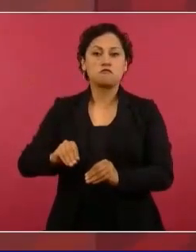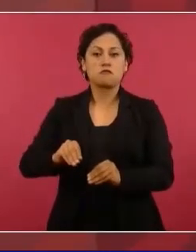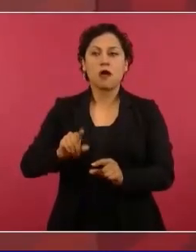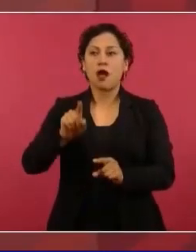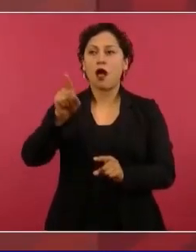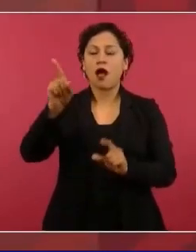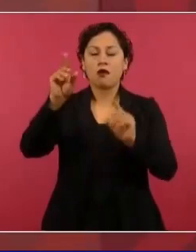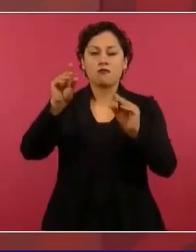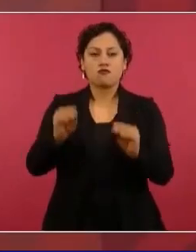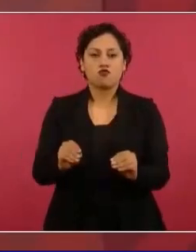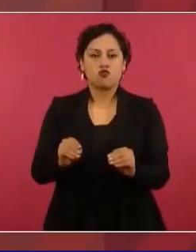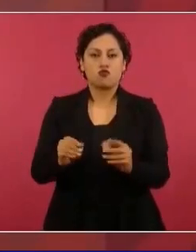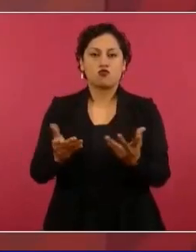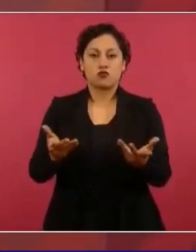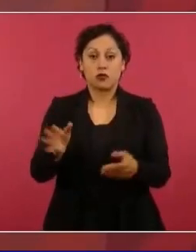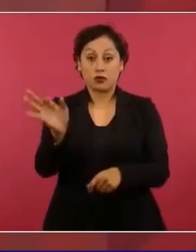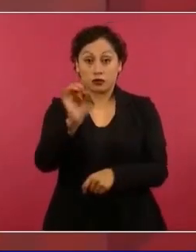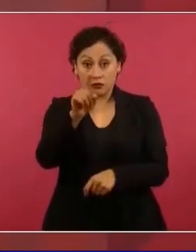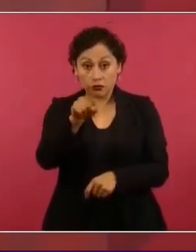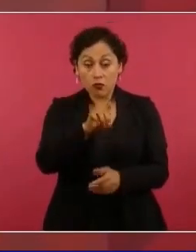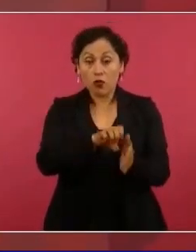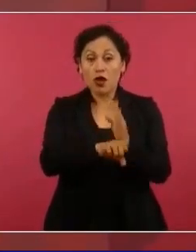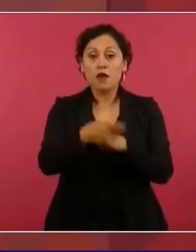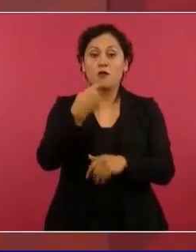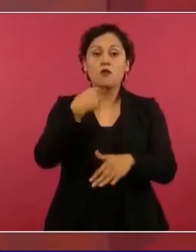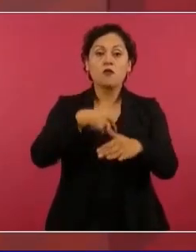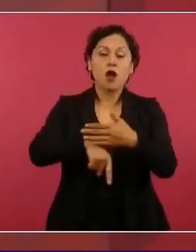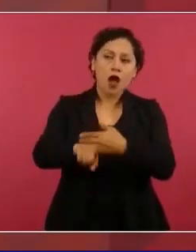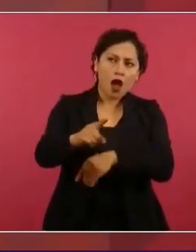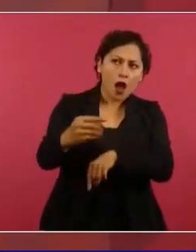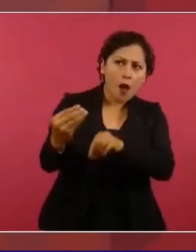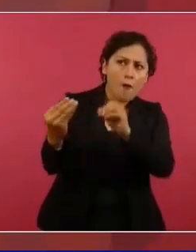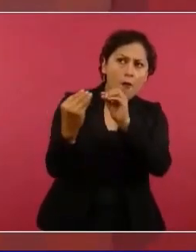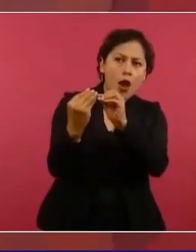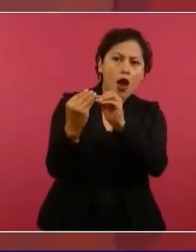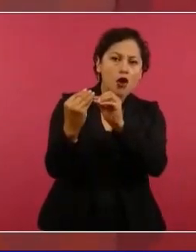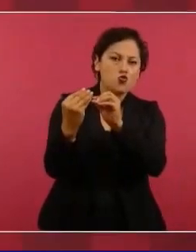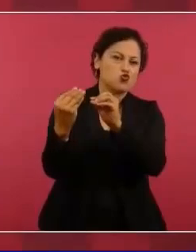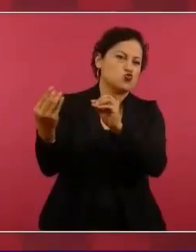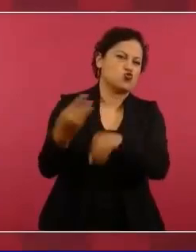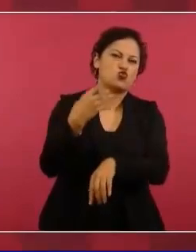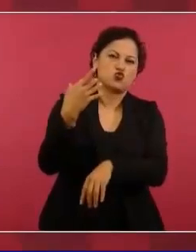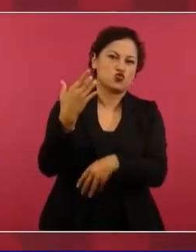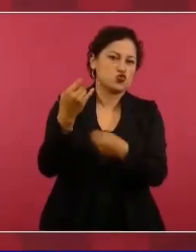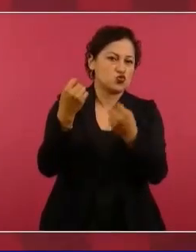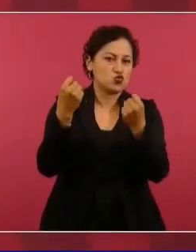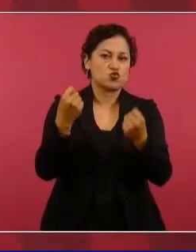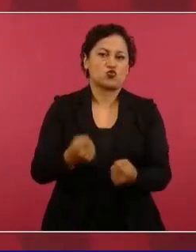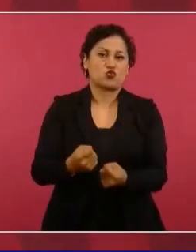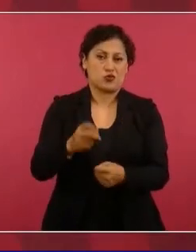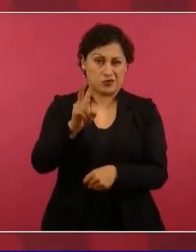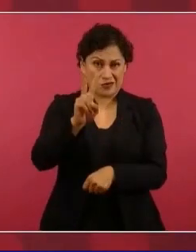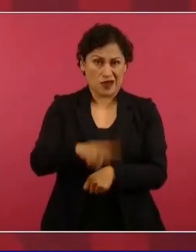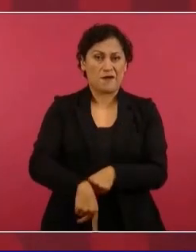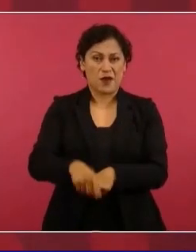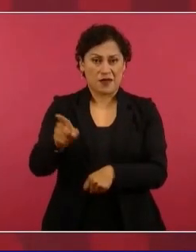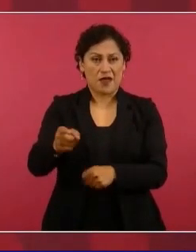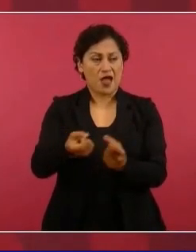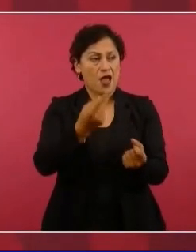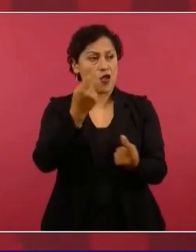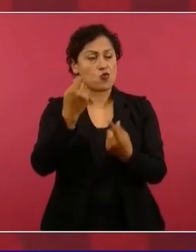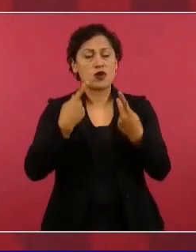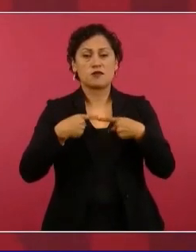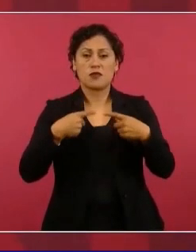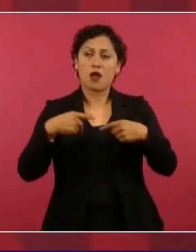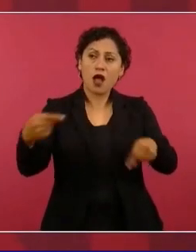porque si se metía uno con ellos destruían a opositores. Entonces,